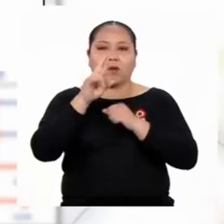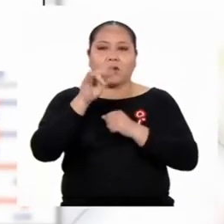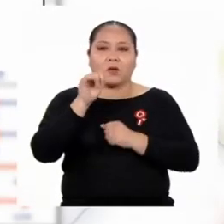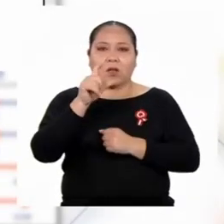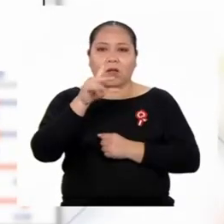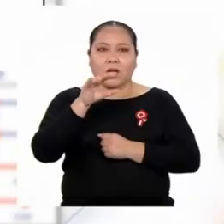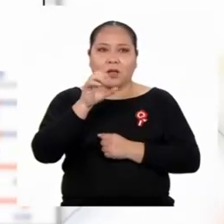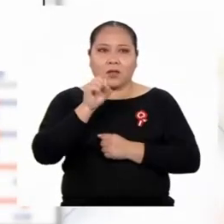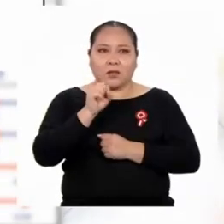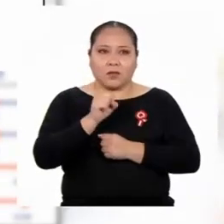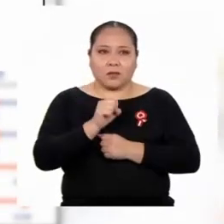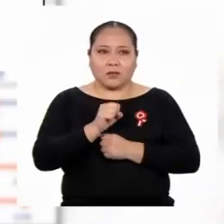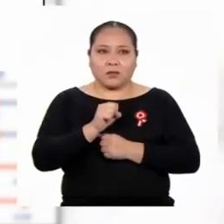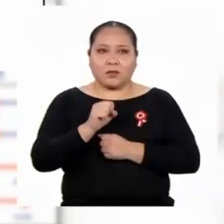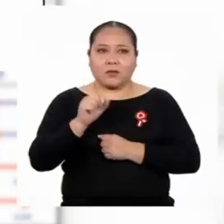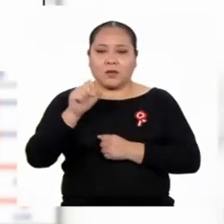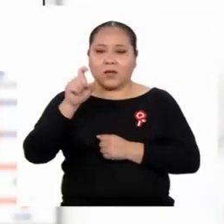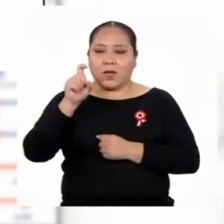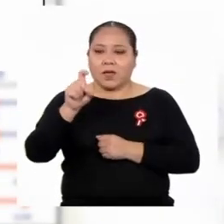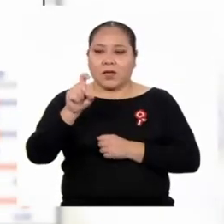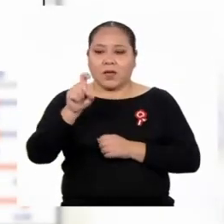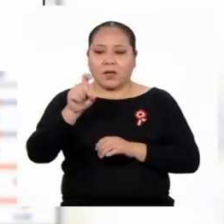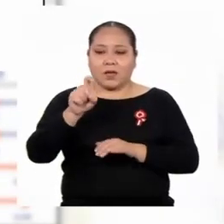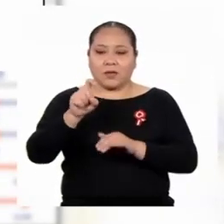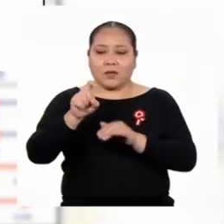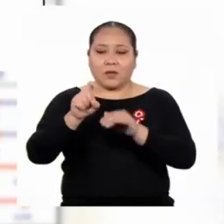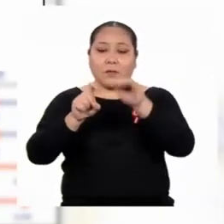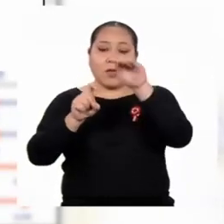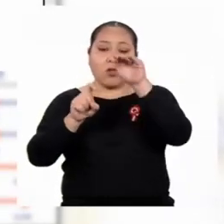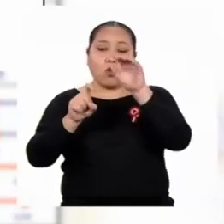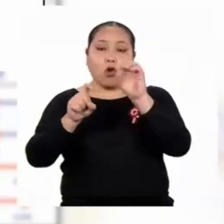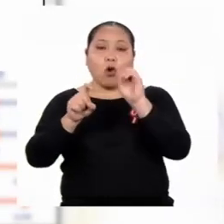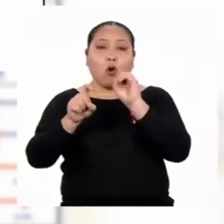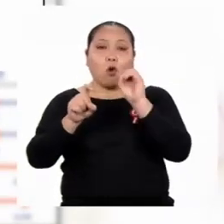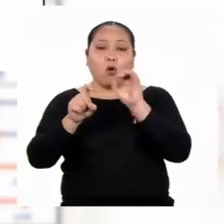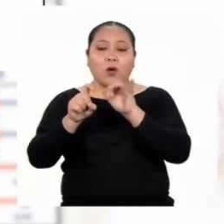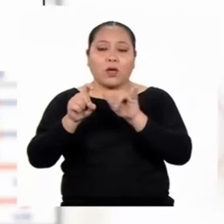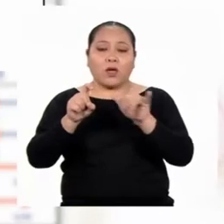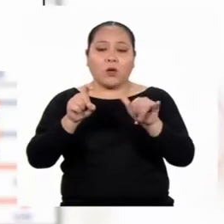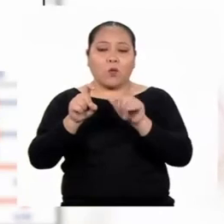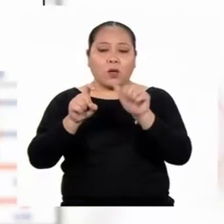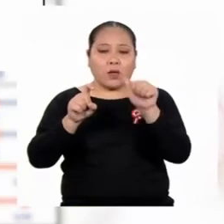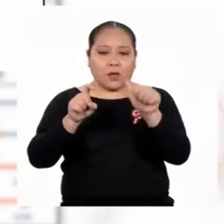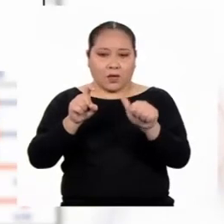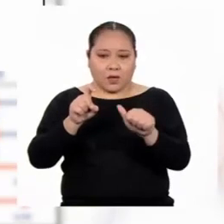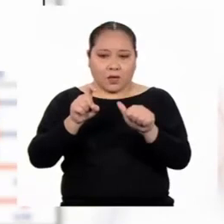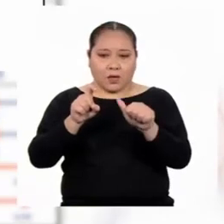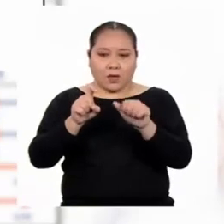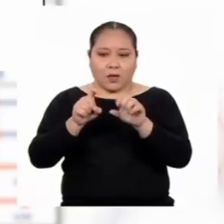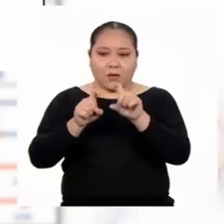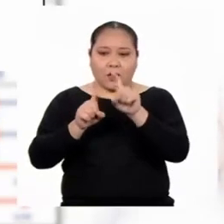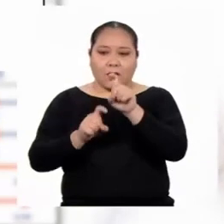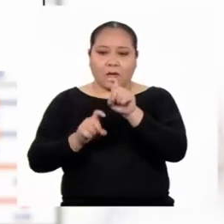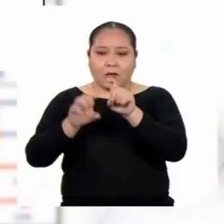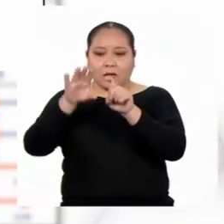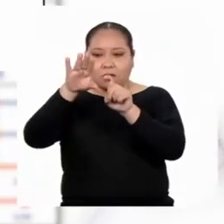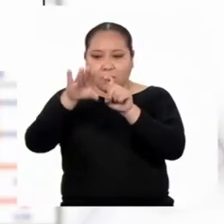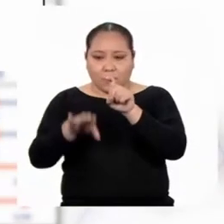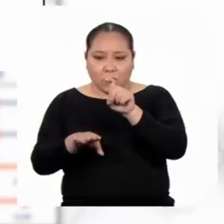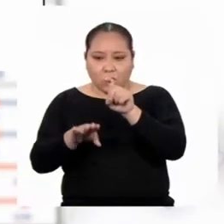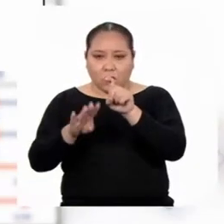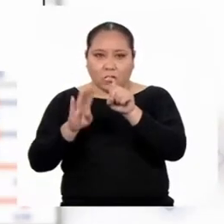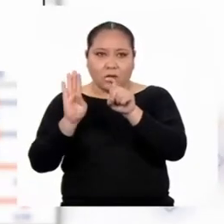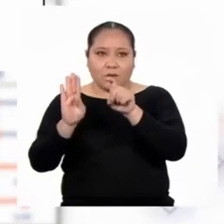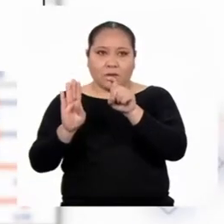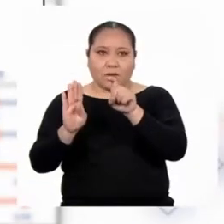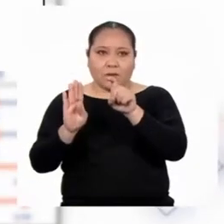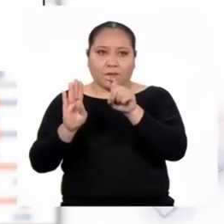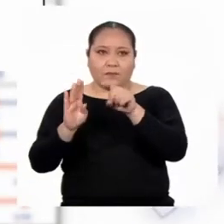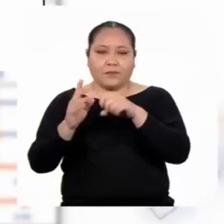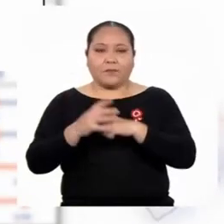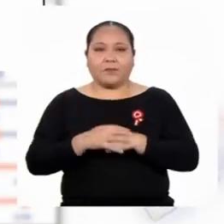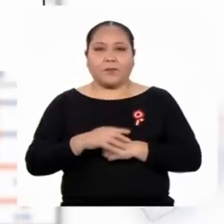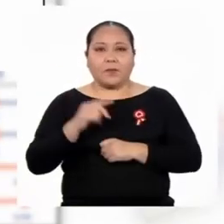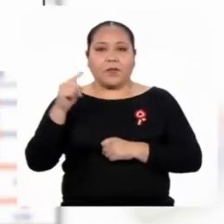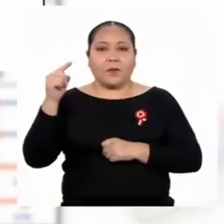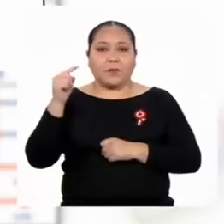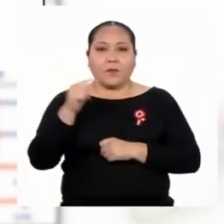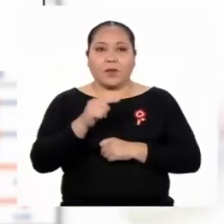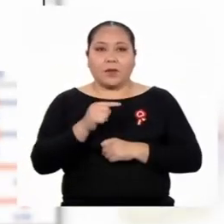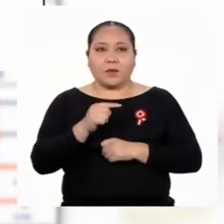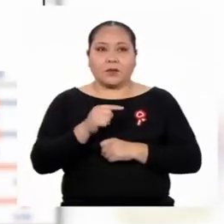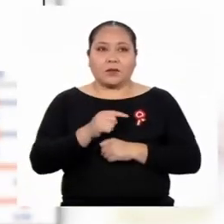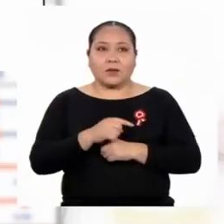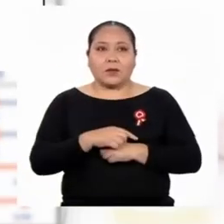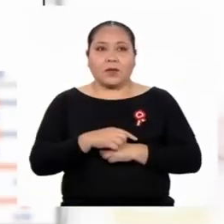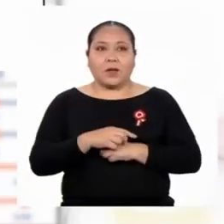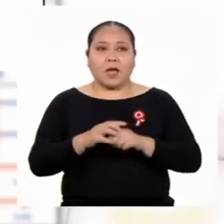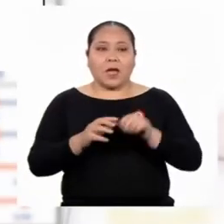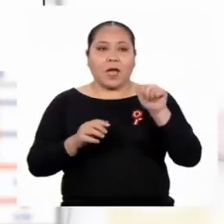reales, donde X es mayor o igual que A y menor que B. Para este caso, el valor de